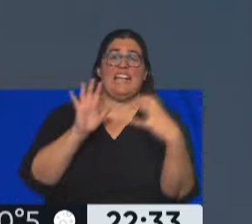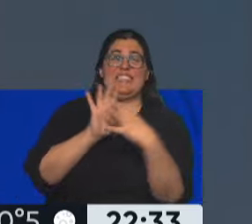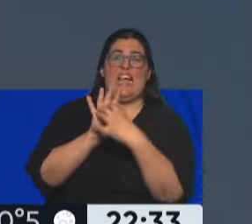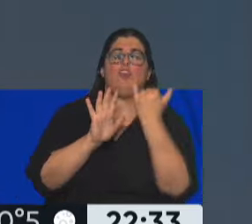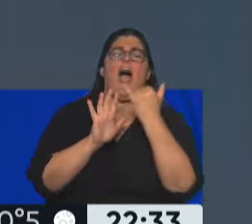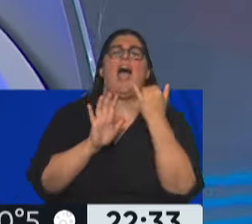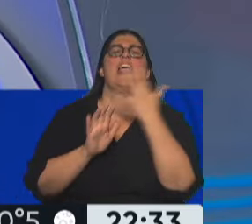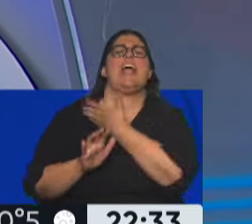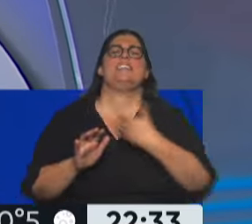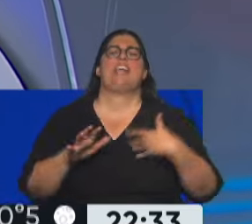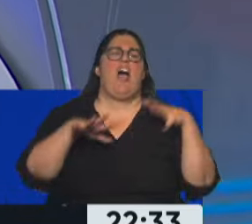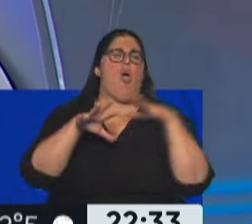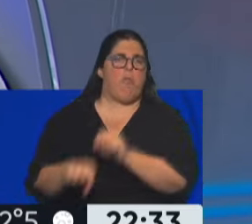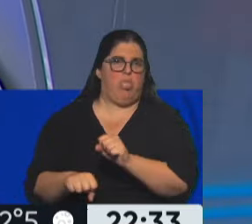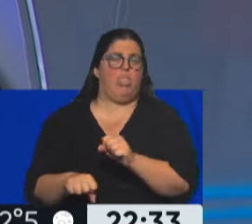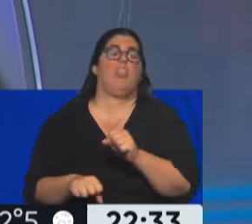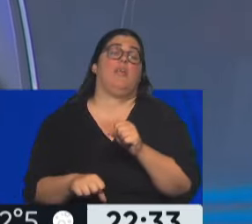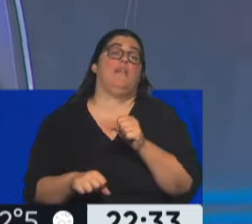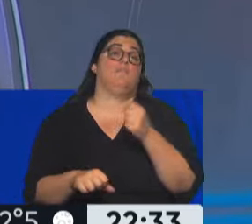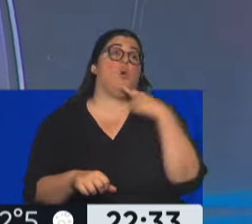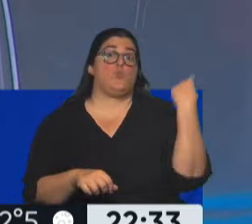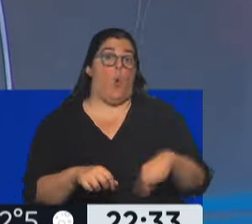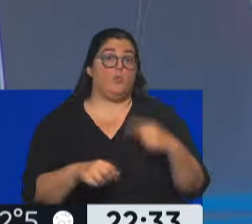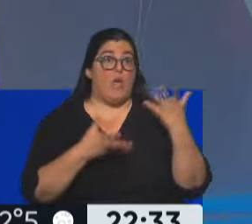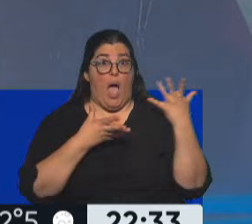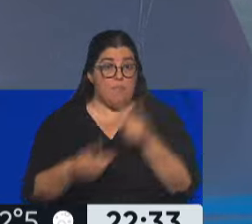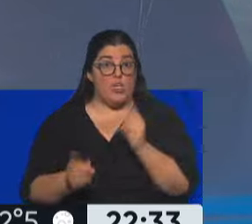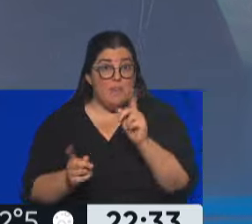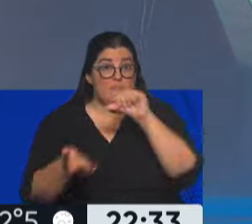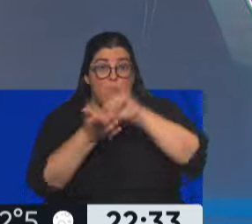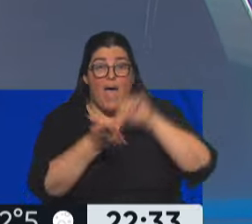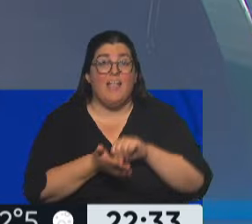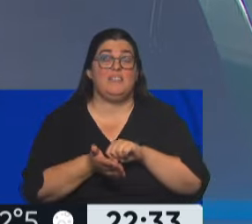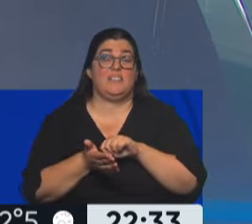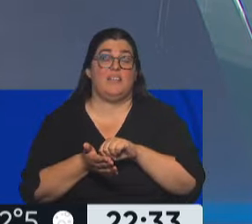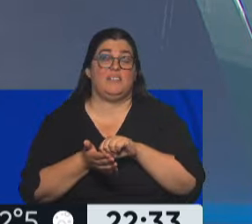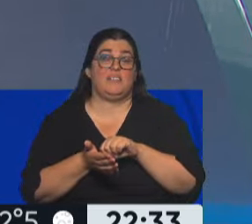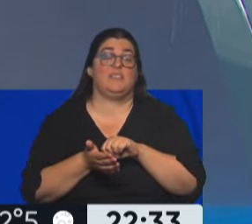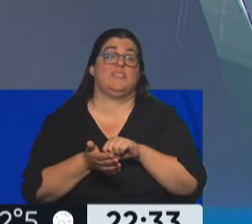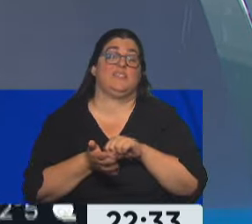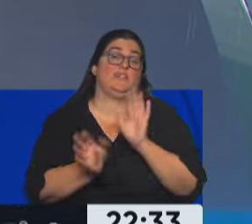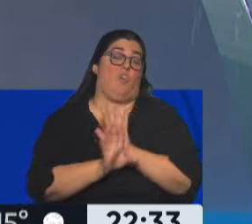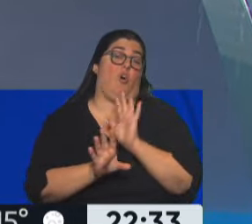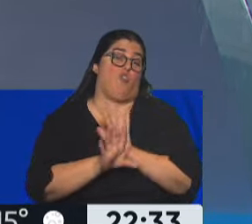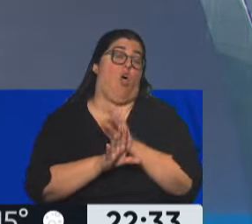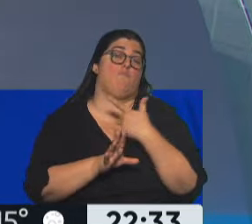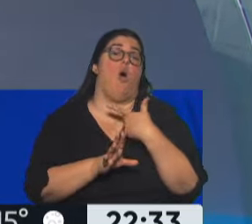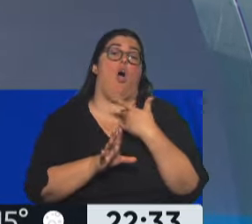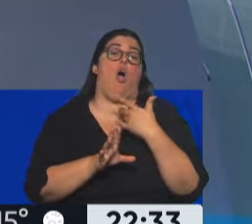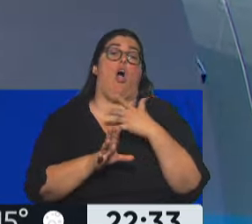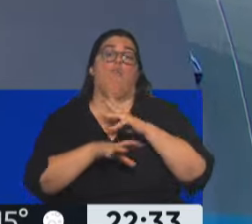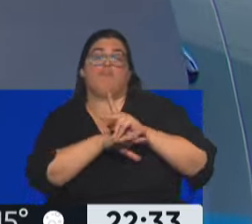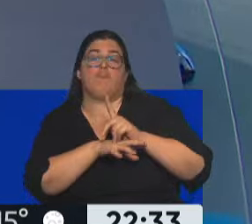movimientos migratorios con Rusia proveyendo a las Fuerzas Armadas de esos países. de mercenarios. Entonces hay toda una geopolítica